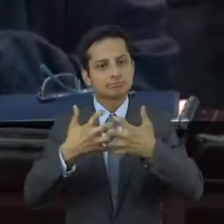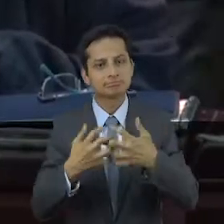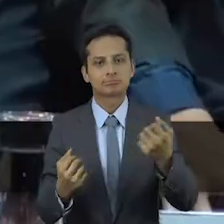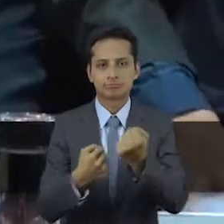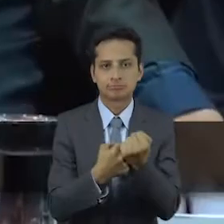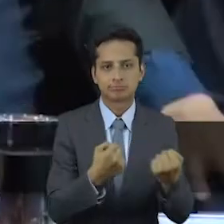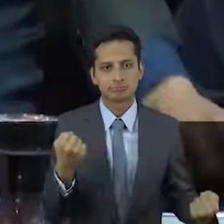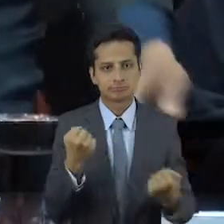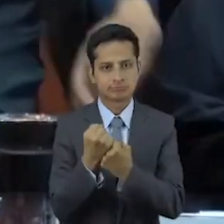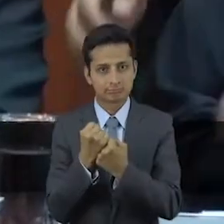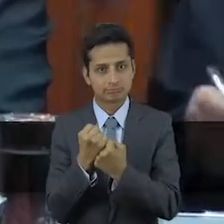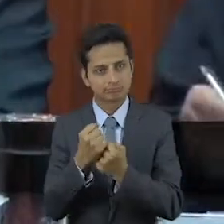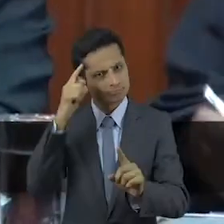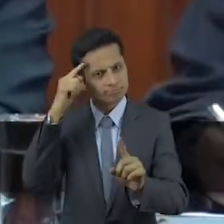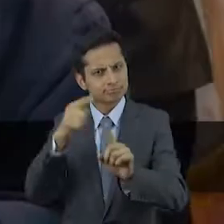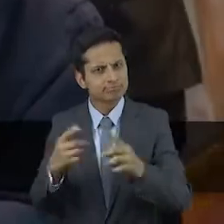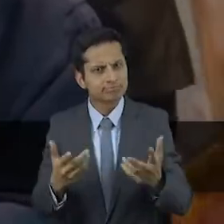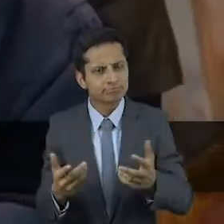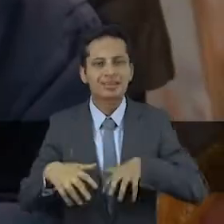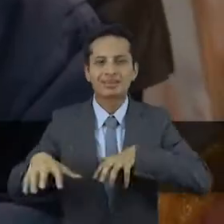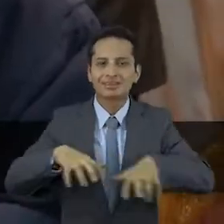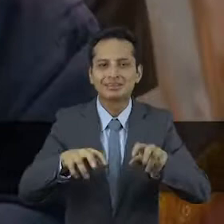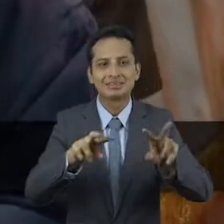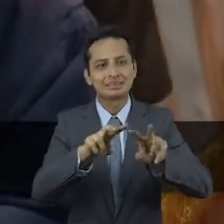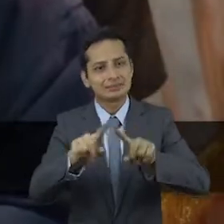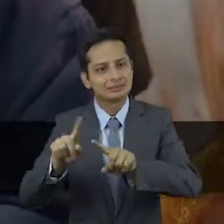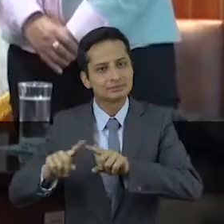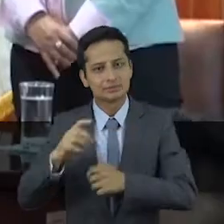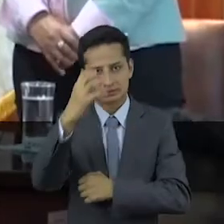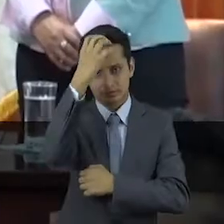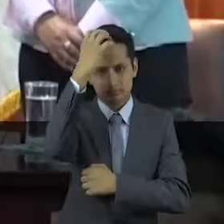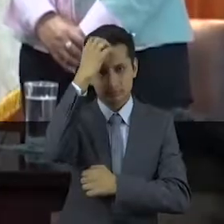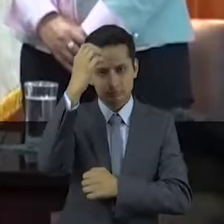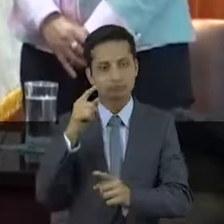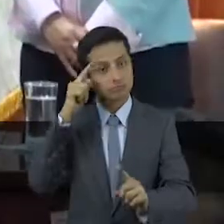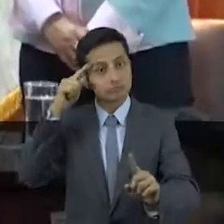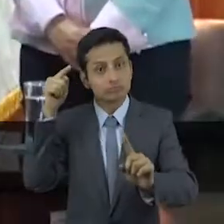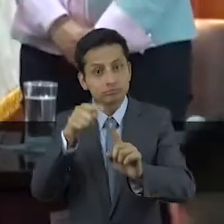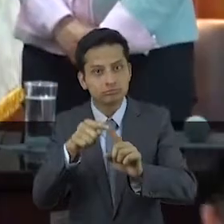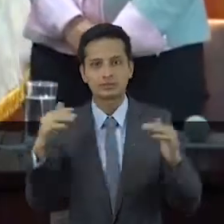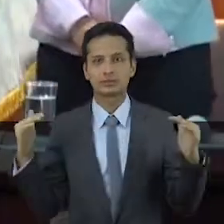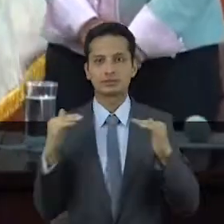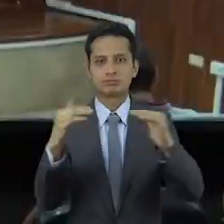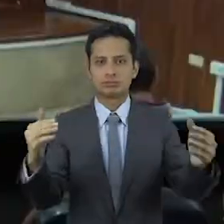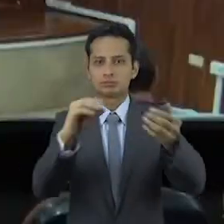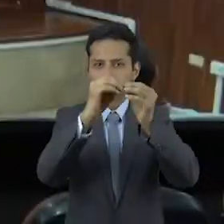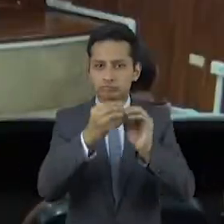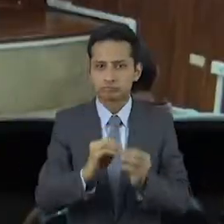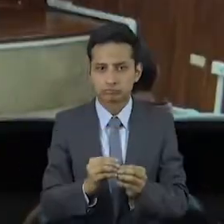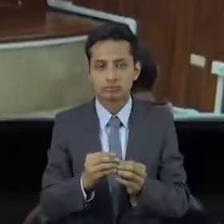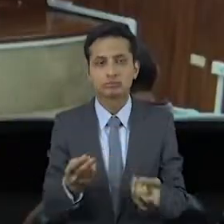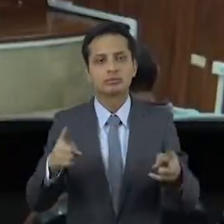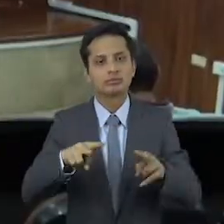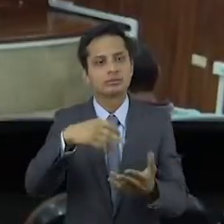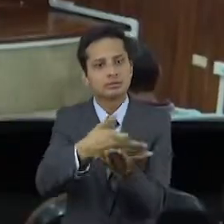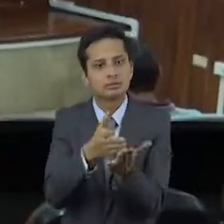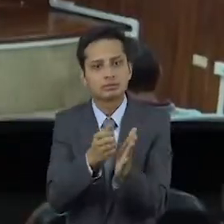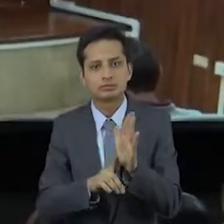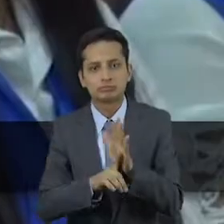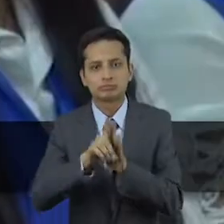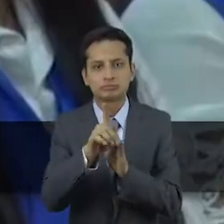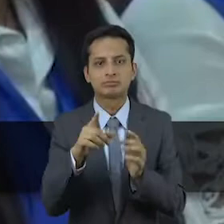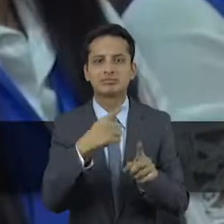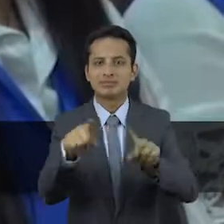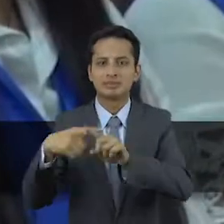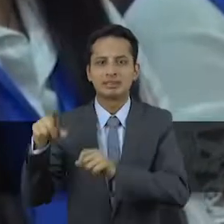cooperación interinstitucional con la finalidad de desarrollar actividades académicas con énfasis en formación en democracia y desarrollo territorial a lideresas